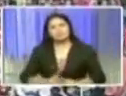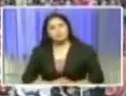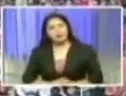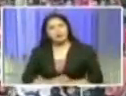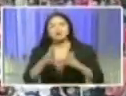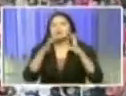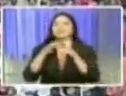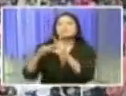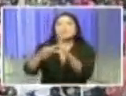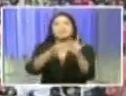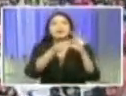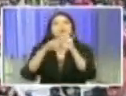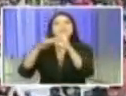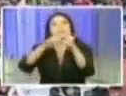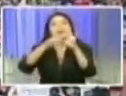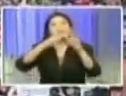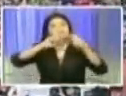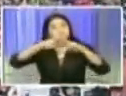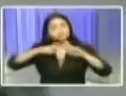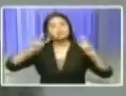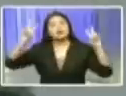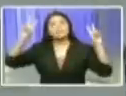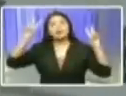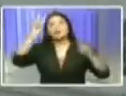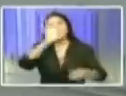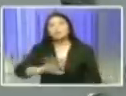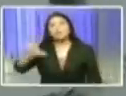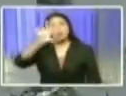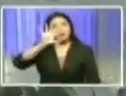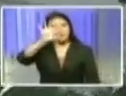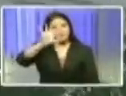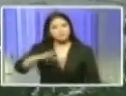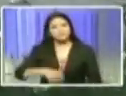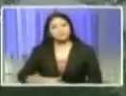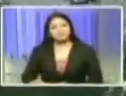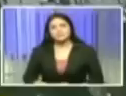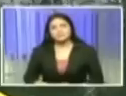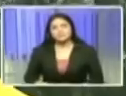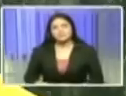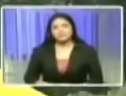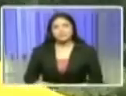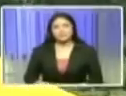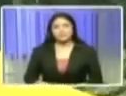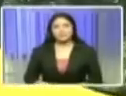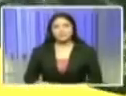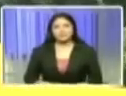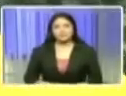la soberanía y la paz de nuestra patria.